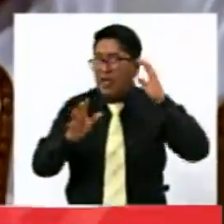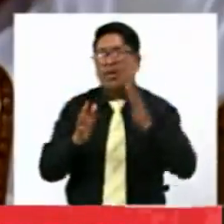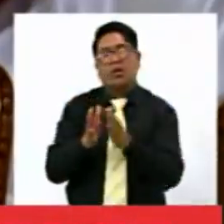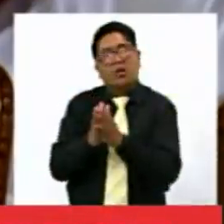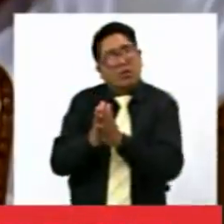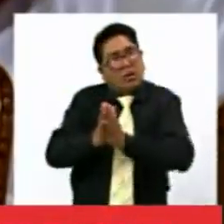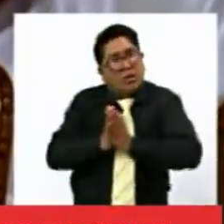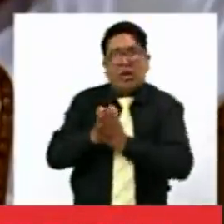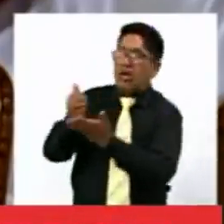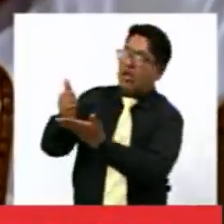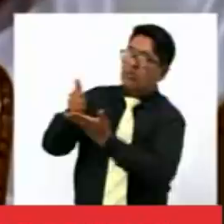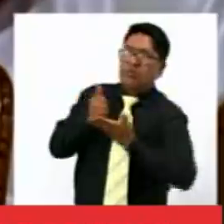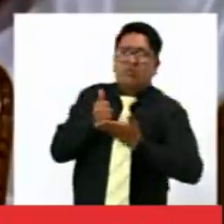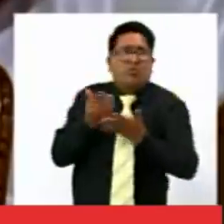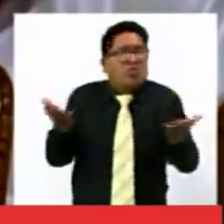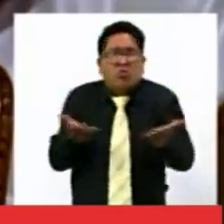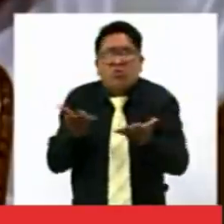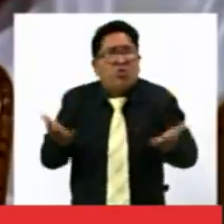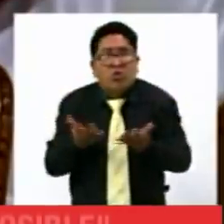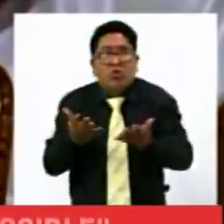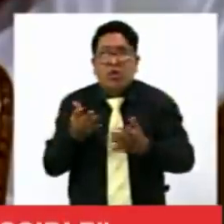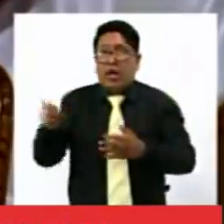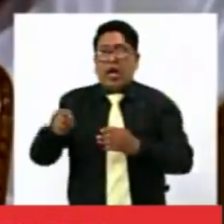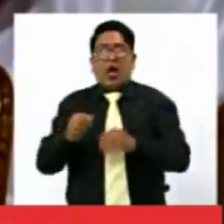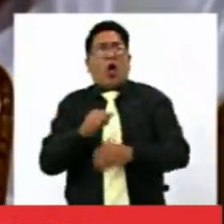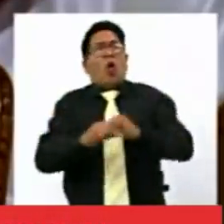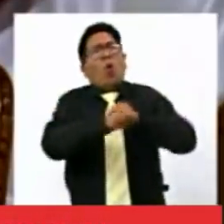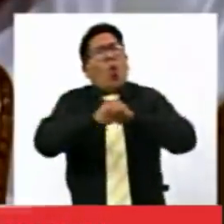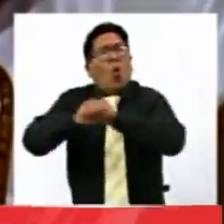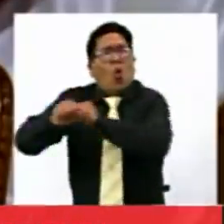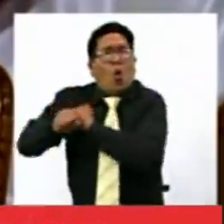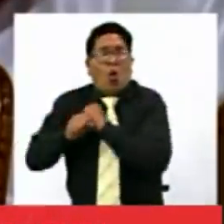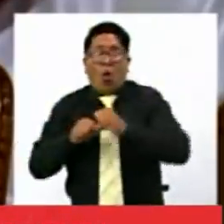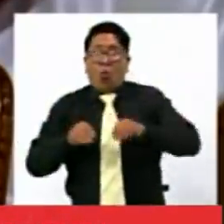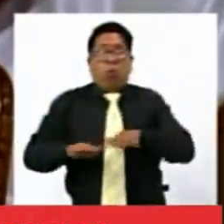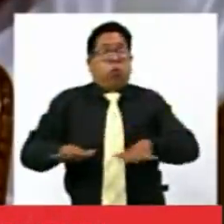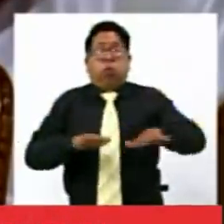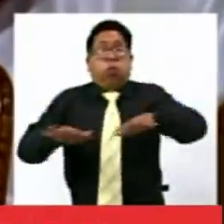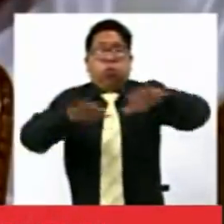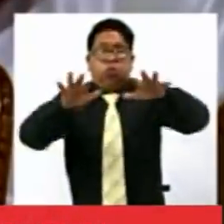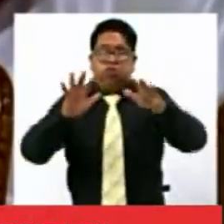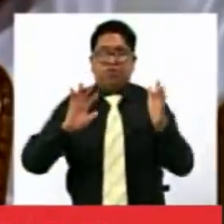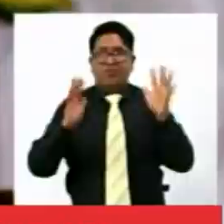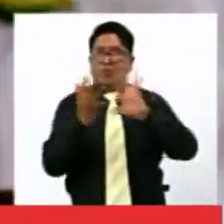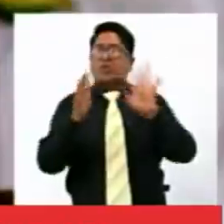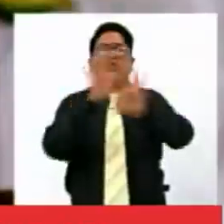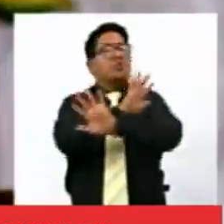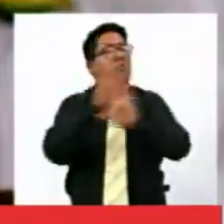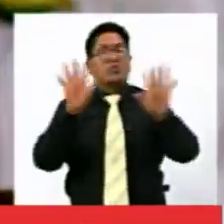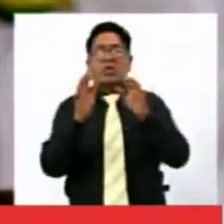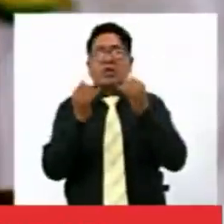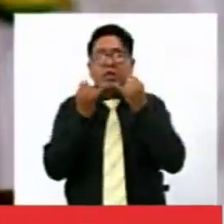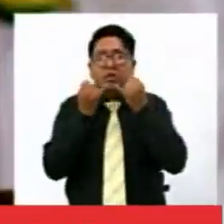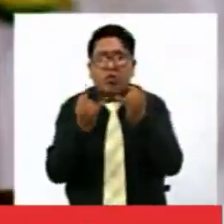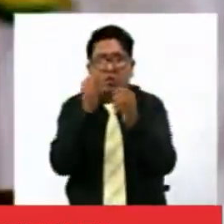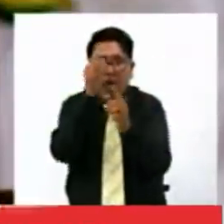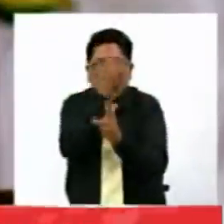mejor modo de ayudarnos es no crear pánico y más bien informar sobre cómo prevenir el contagio